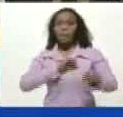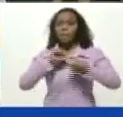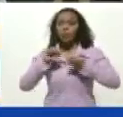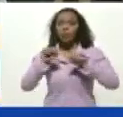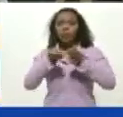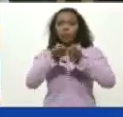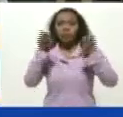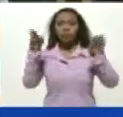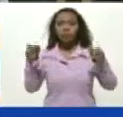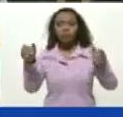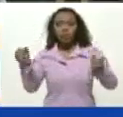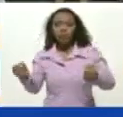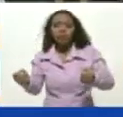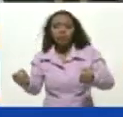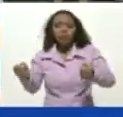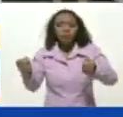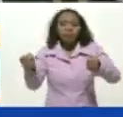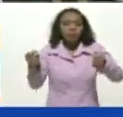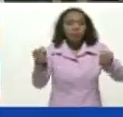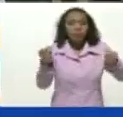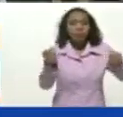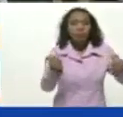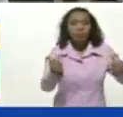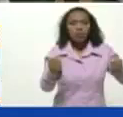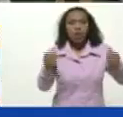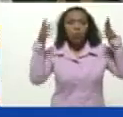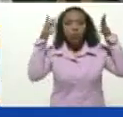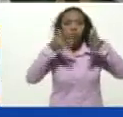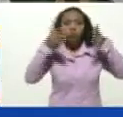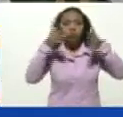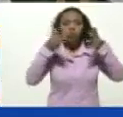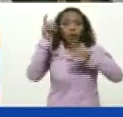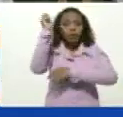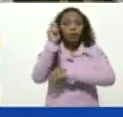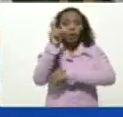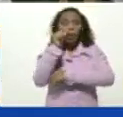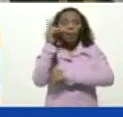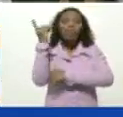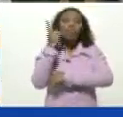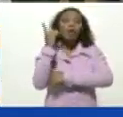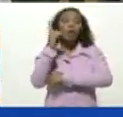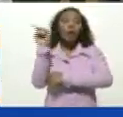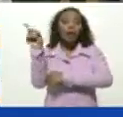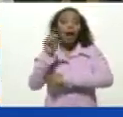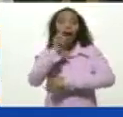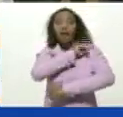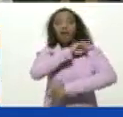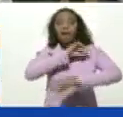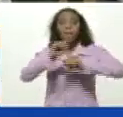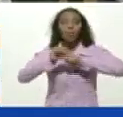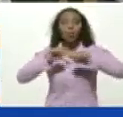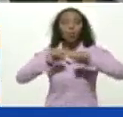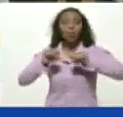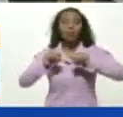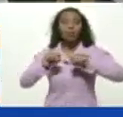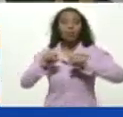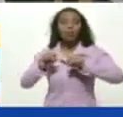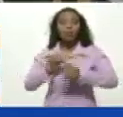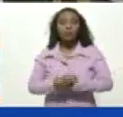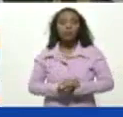tarima donde iba a estar por recomendaciones del diputado Darío Vivas, que era el jefe de movilización, movieron la